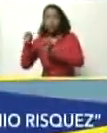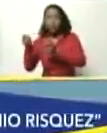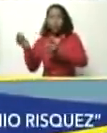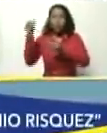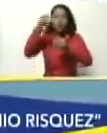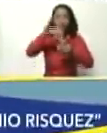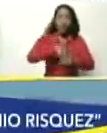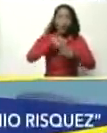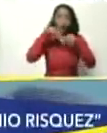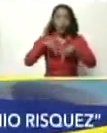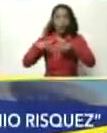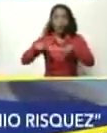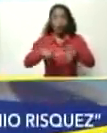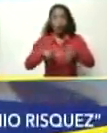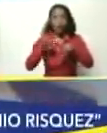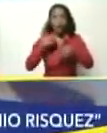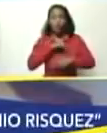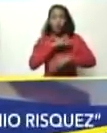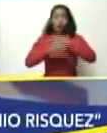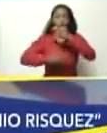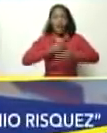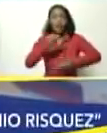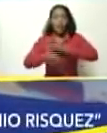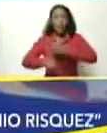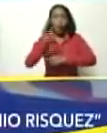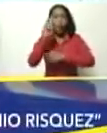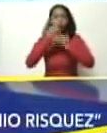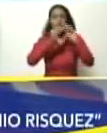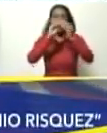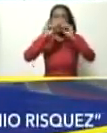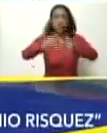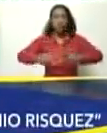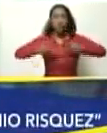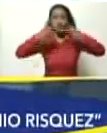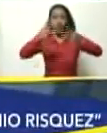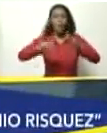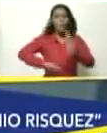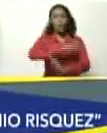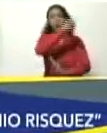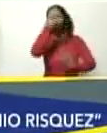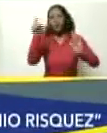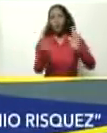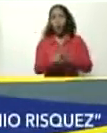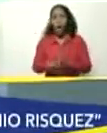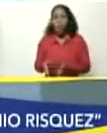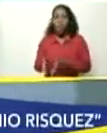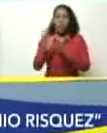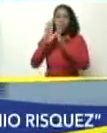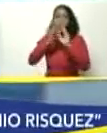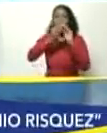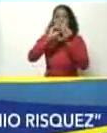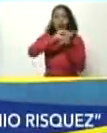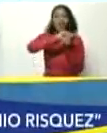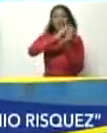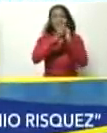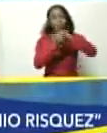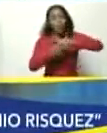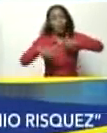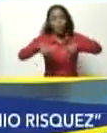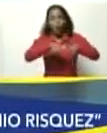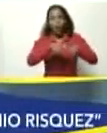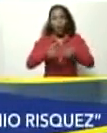estas áreas y hemos hecho una rehabilitación total de infraestructura, modificación de áreas